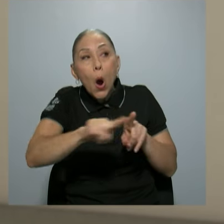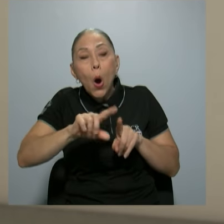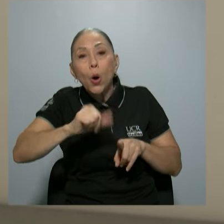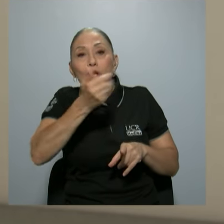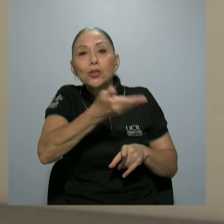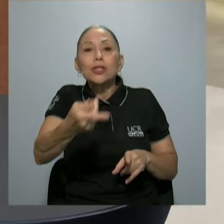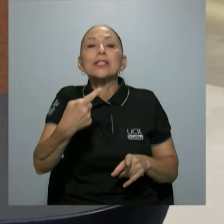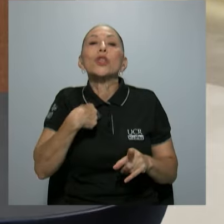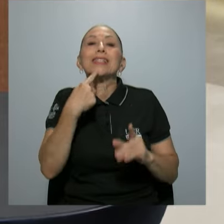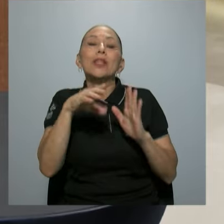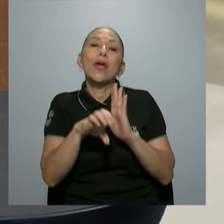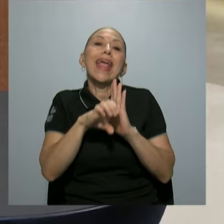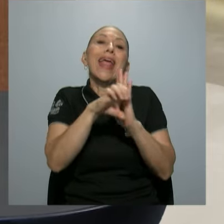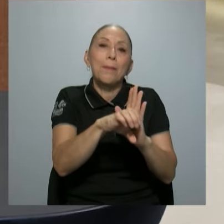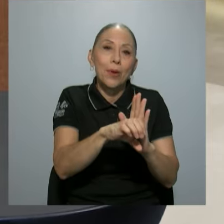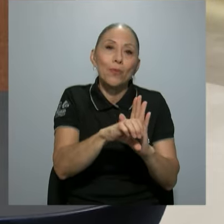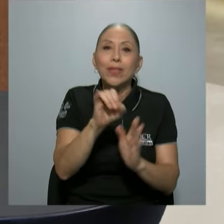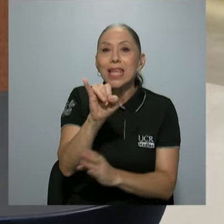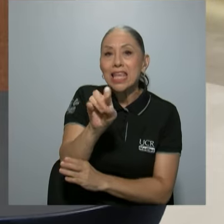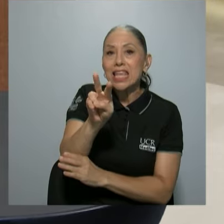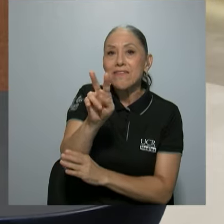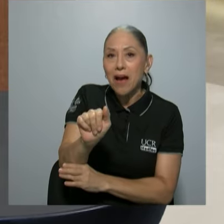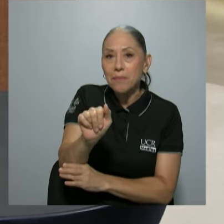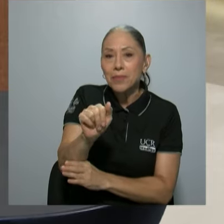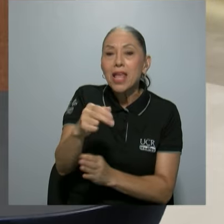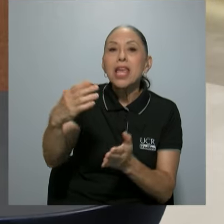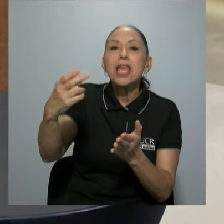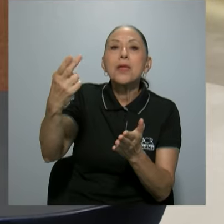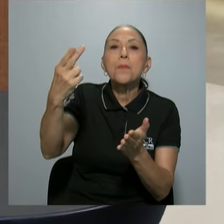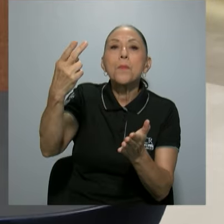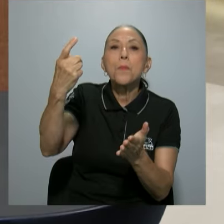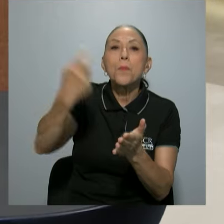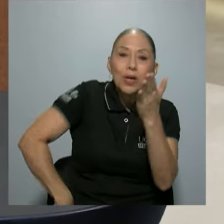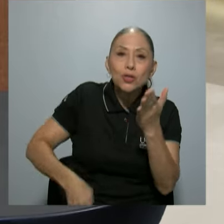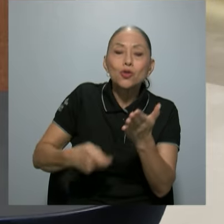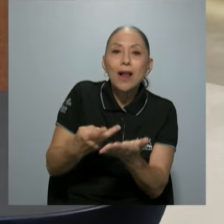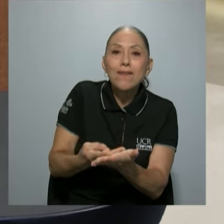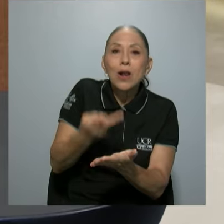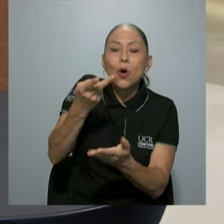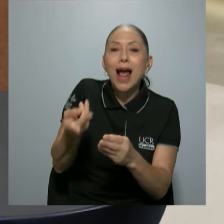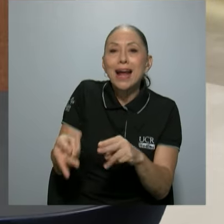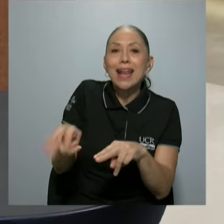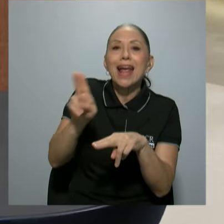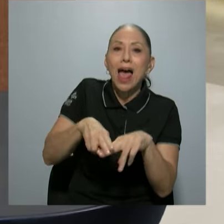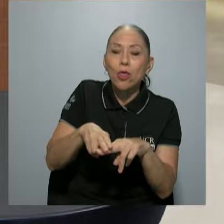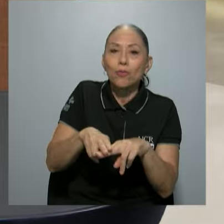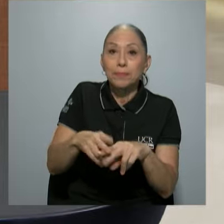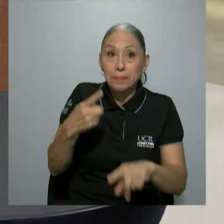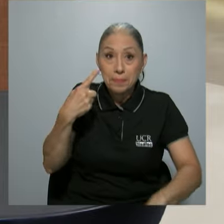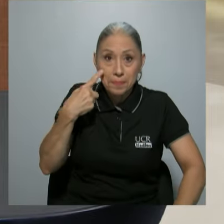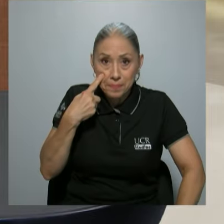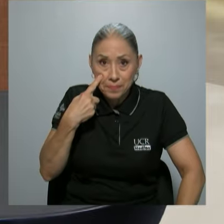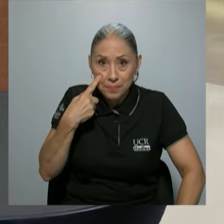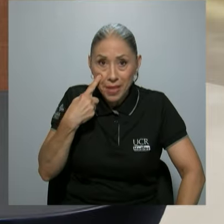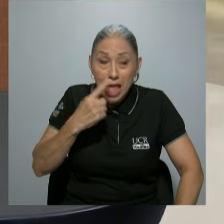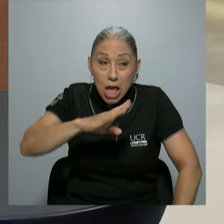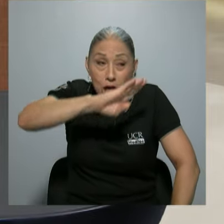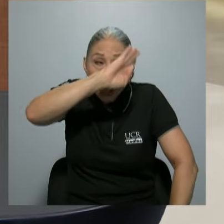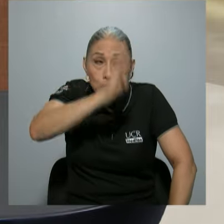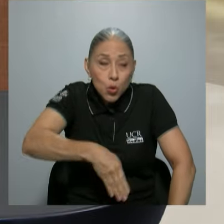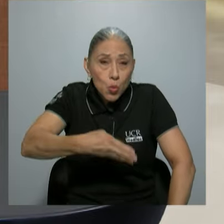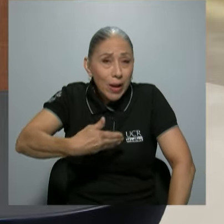muy concreto, el del IVA, el del impuesto al valor agregado. Nunca, óigase bien, Laura, nunca en la historia